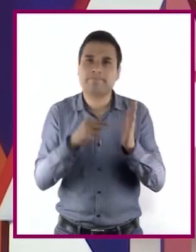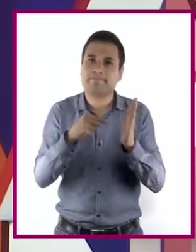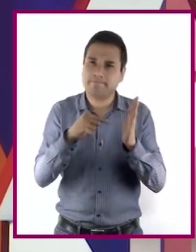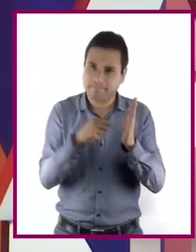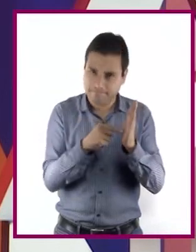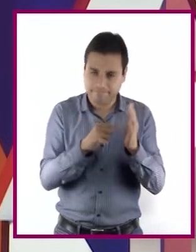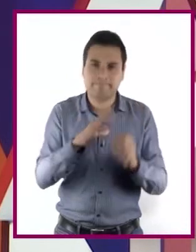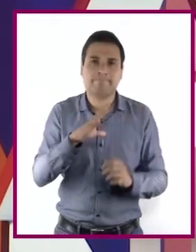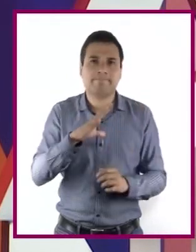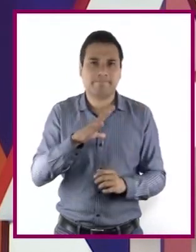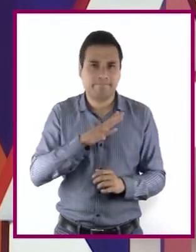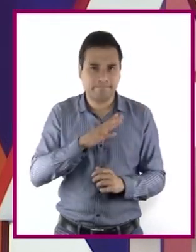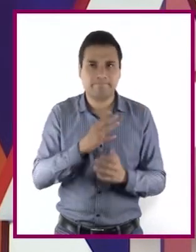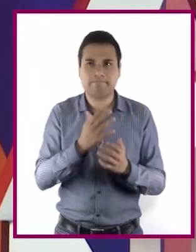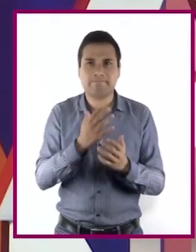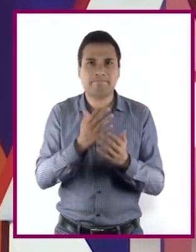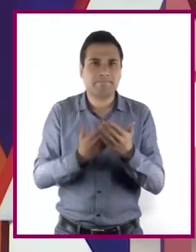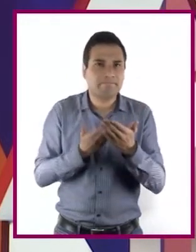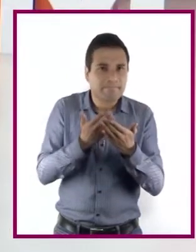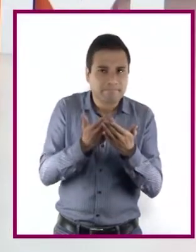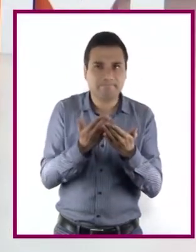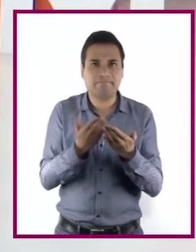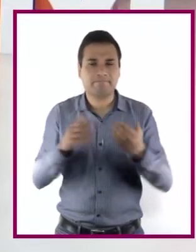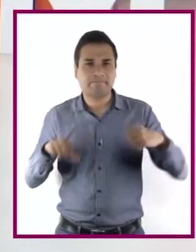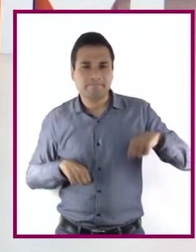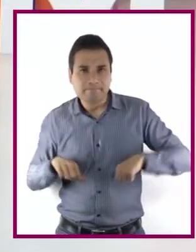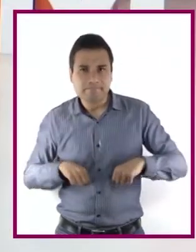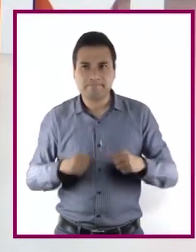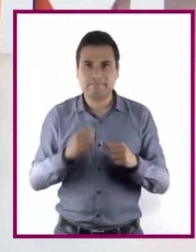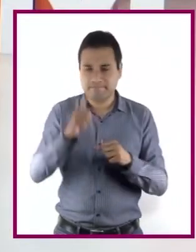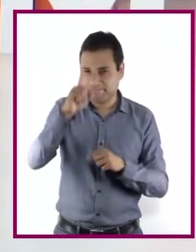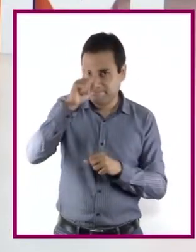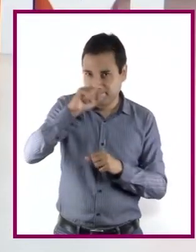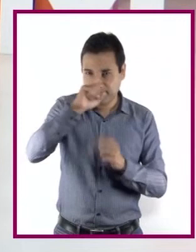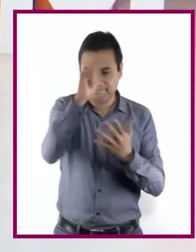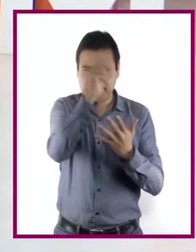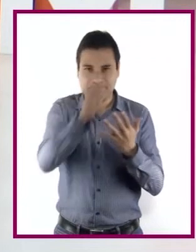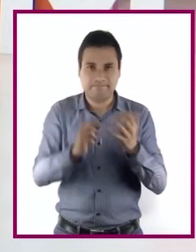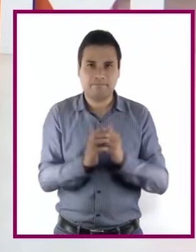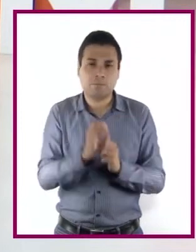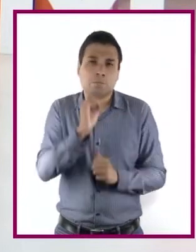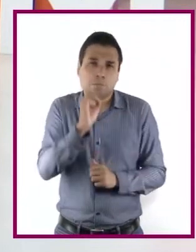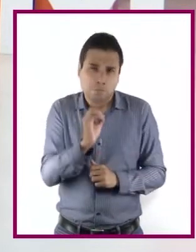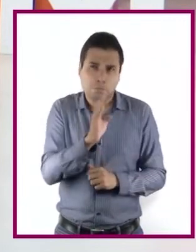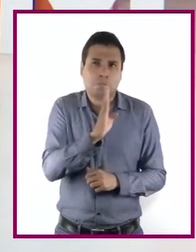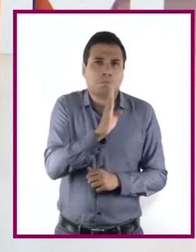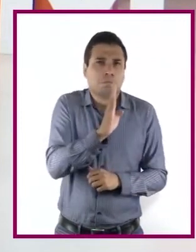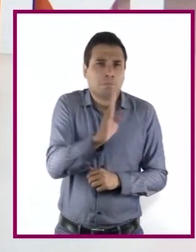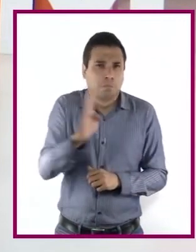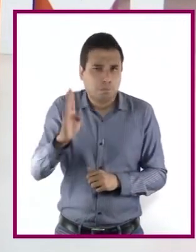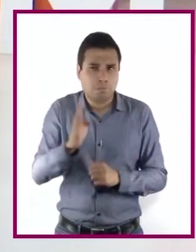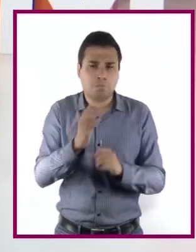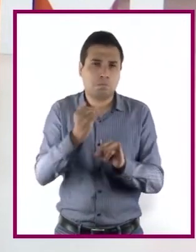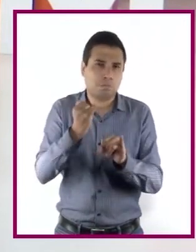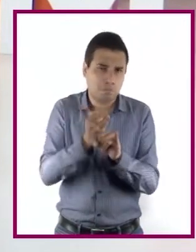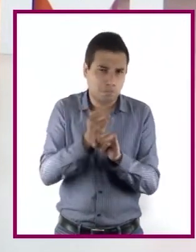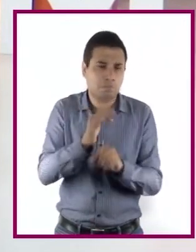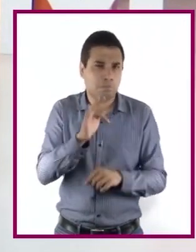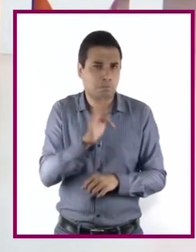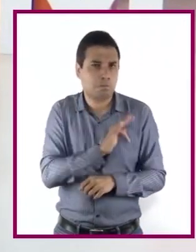podrán encontrar otras propuestas de evaluación. Si lo prefieren, pueden consultar en bibliotecas públicas, físicas o por